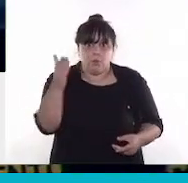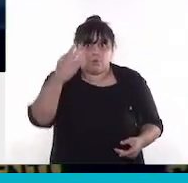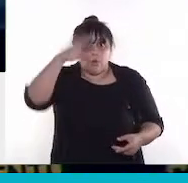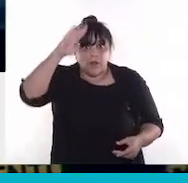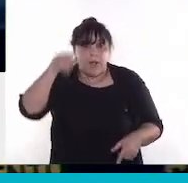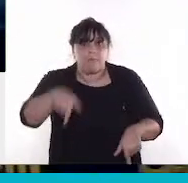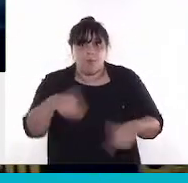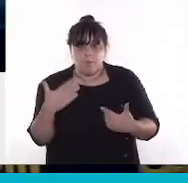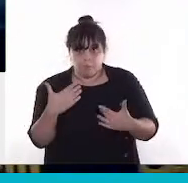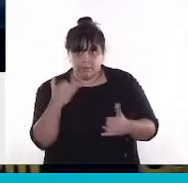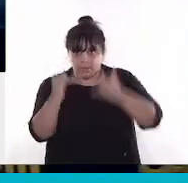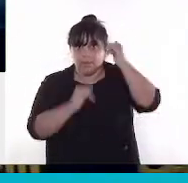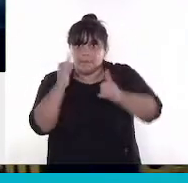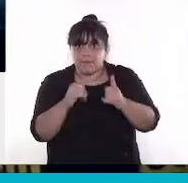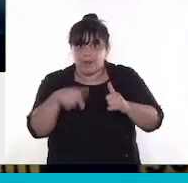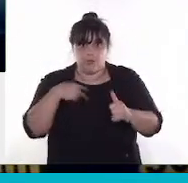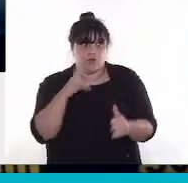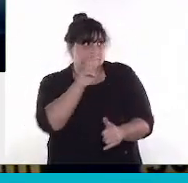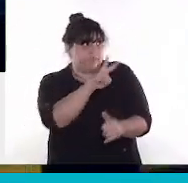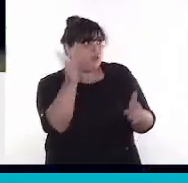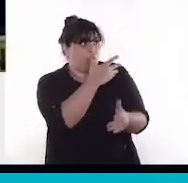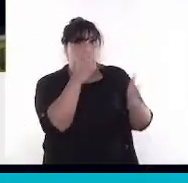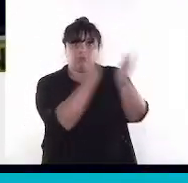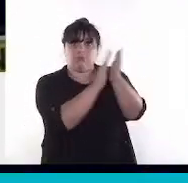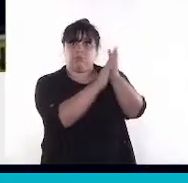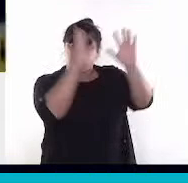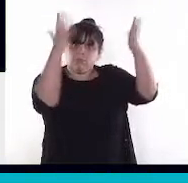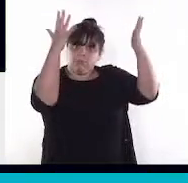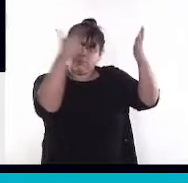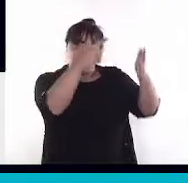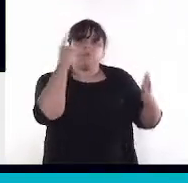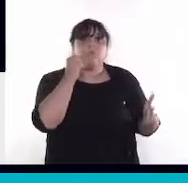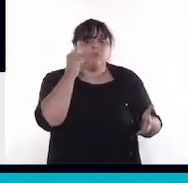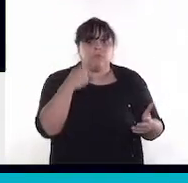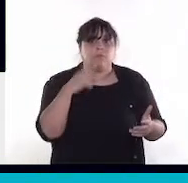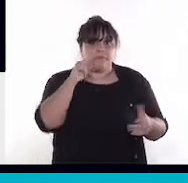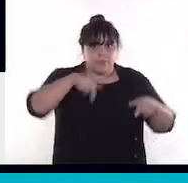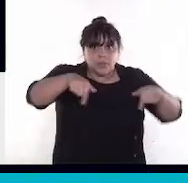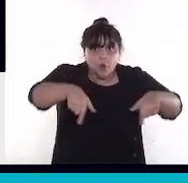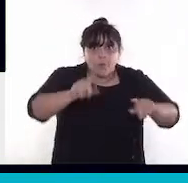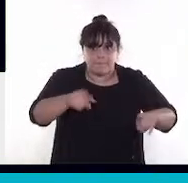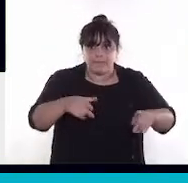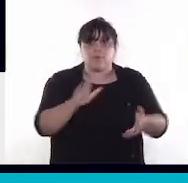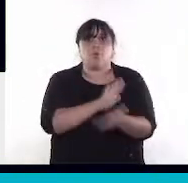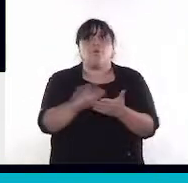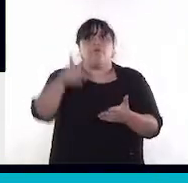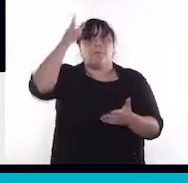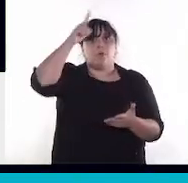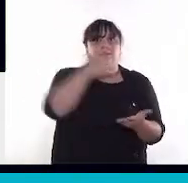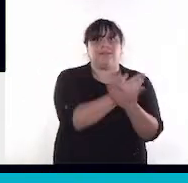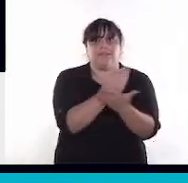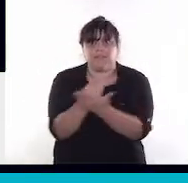hoy, porque los vi a todos aplaudiendo al gobernador y al ministro de Seguridad por esta iniciativa histórica.